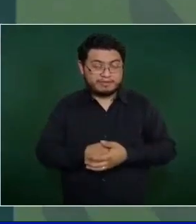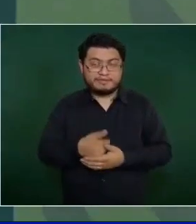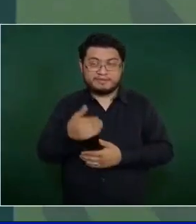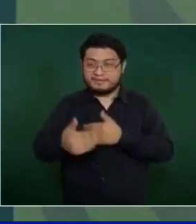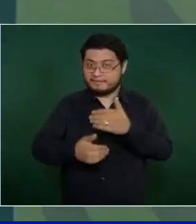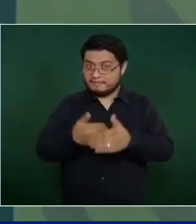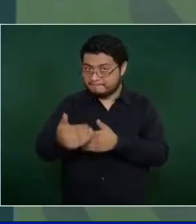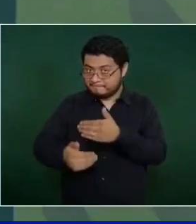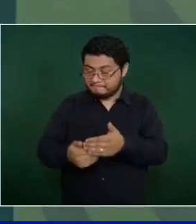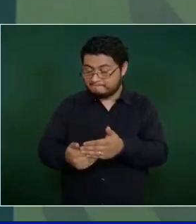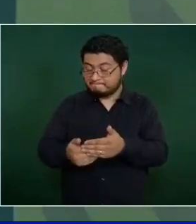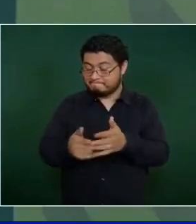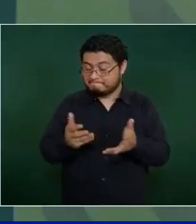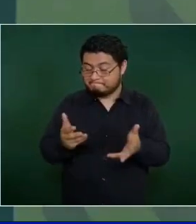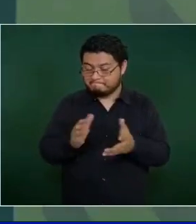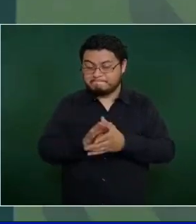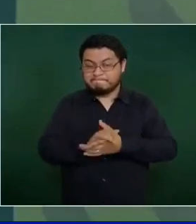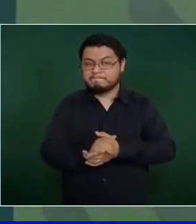va a